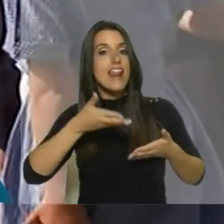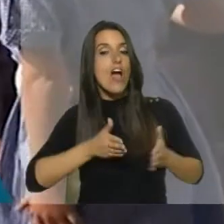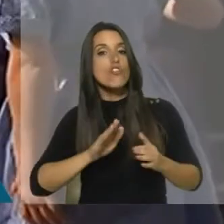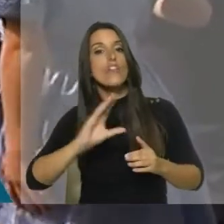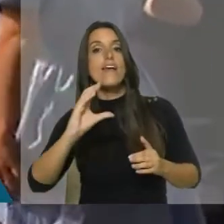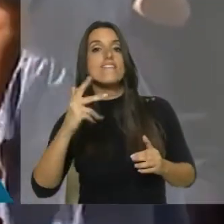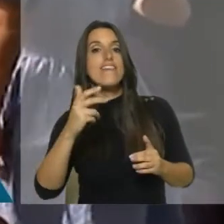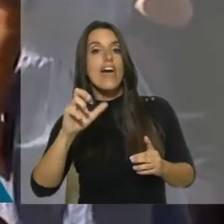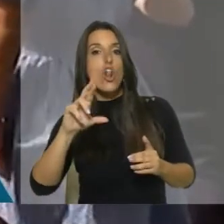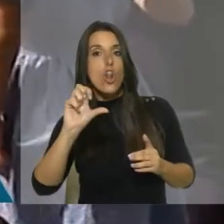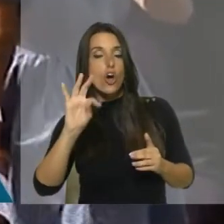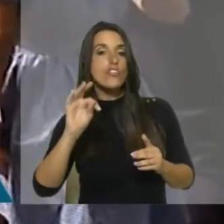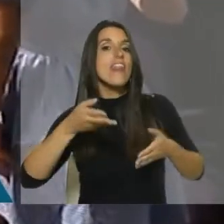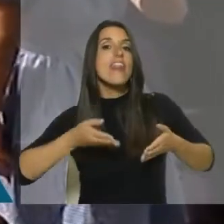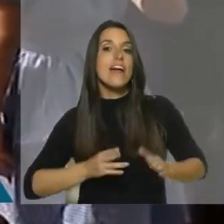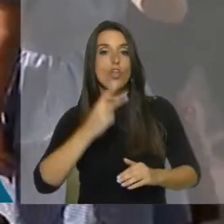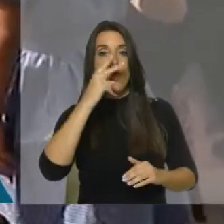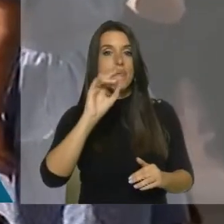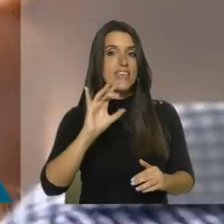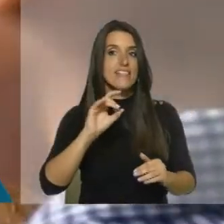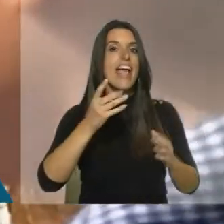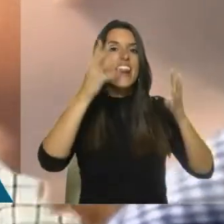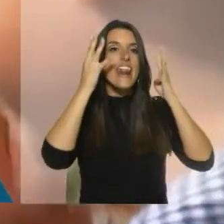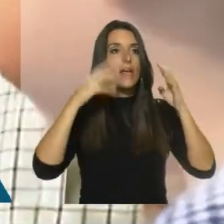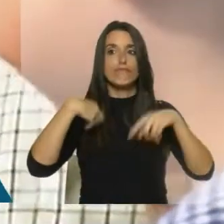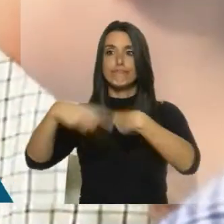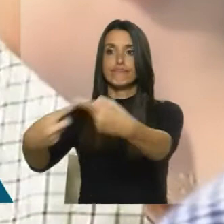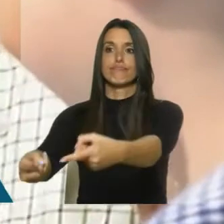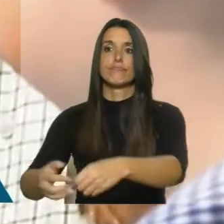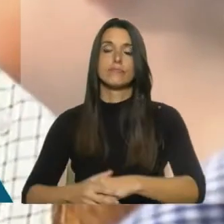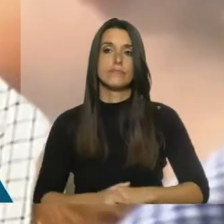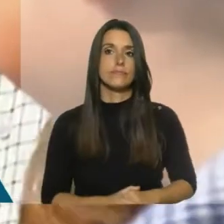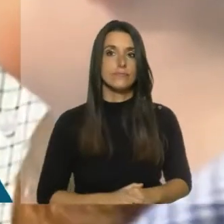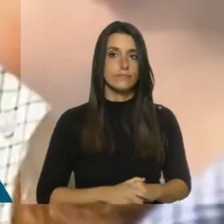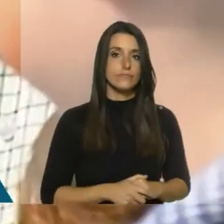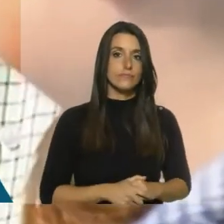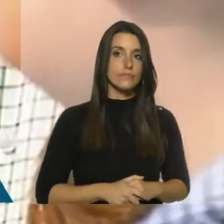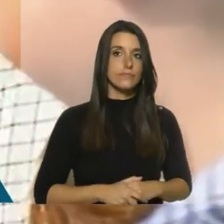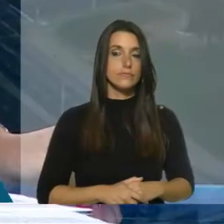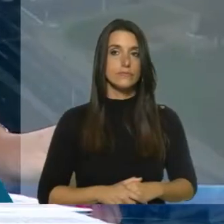Charlotte de Cambridge, nacida en 2015.